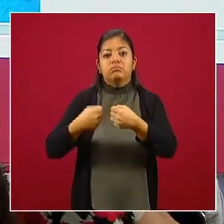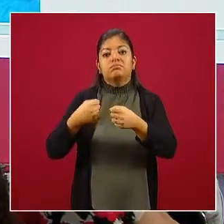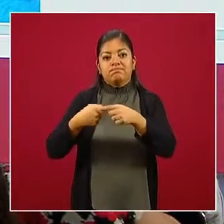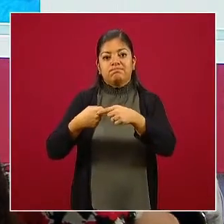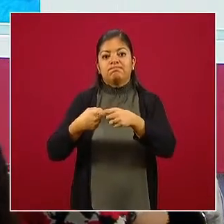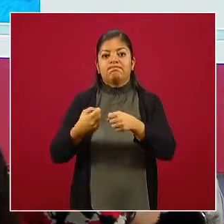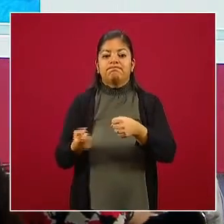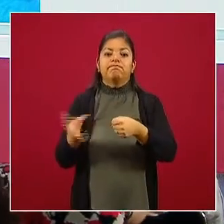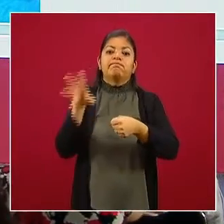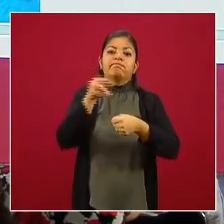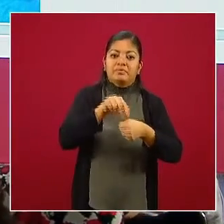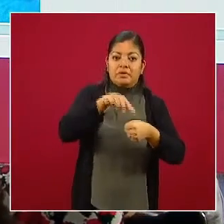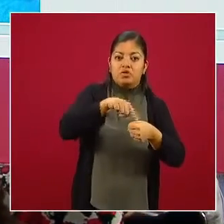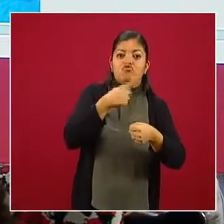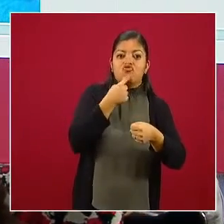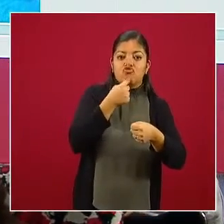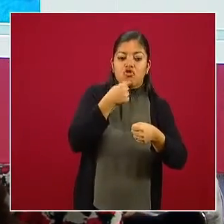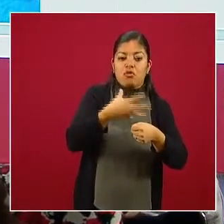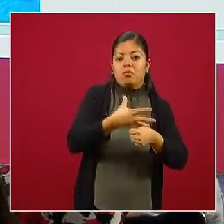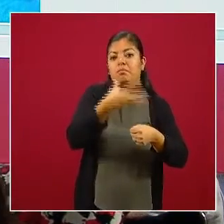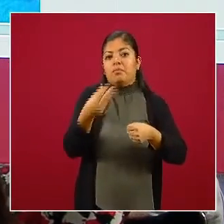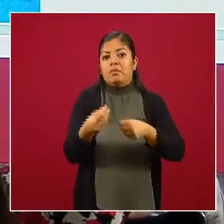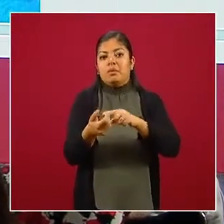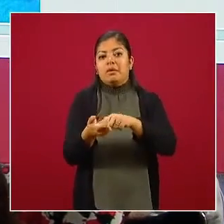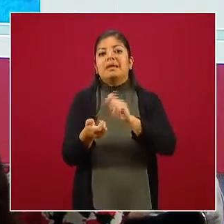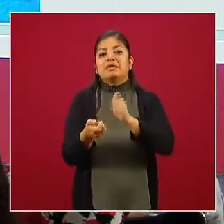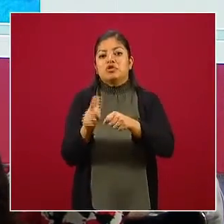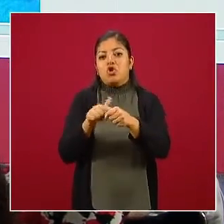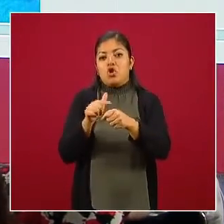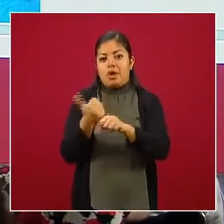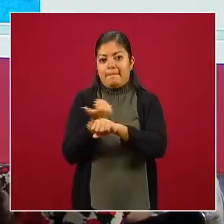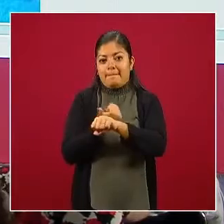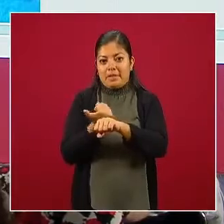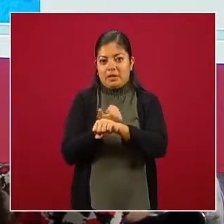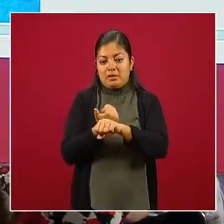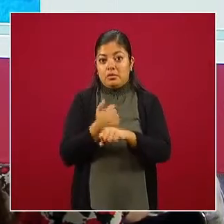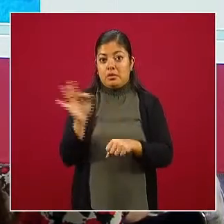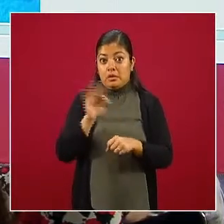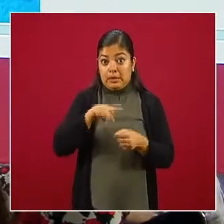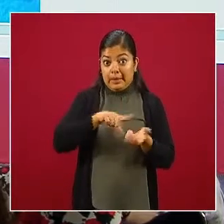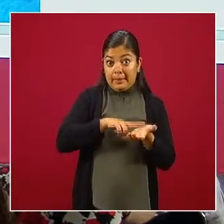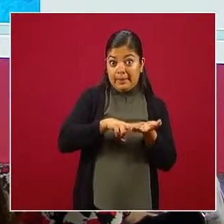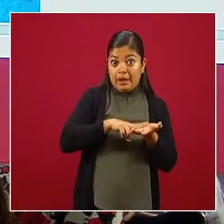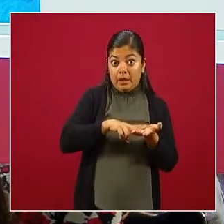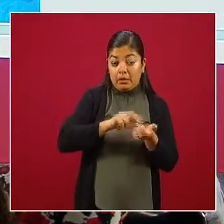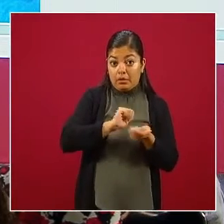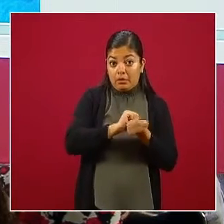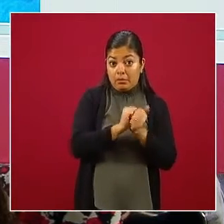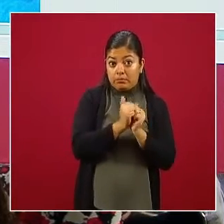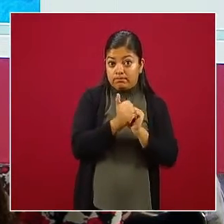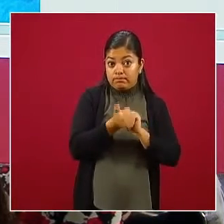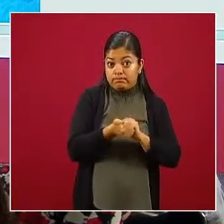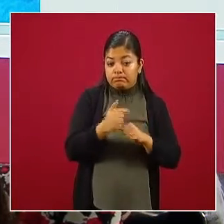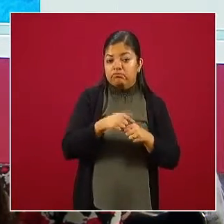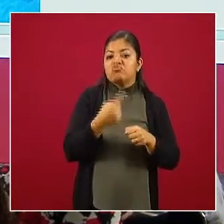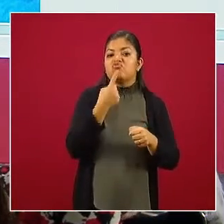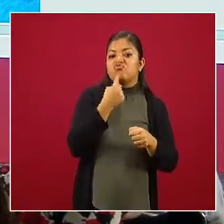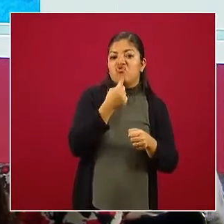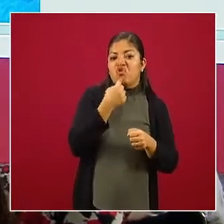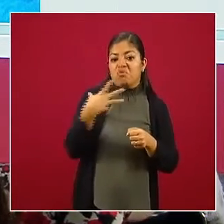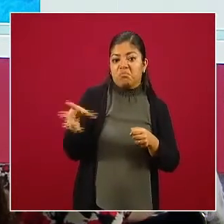pasa a rojo, el verde se pasa a amarillo. Y si ese verde empieza a tener contagios, se pasa a rojo